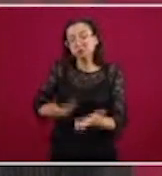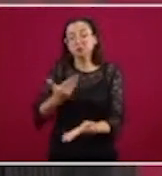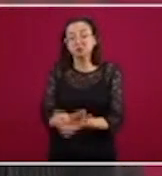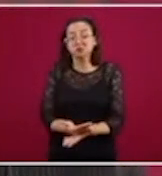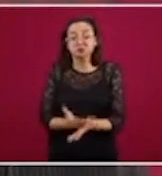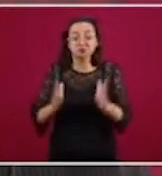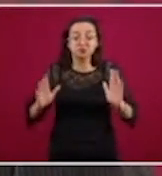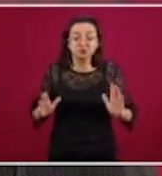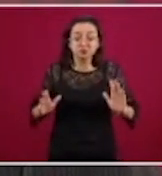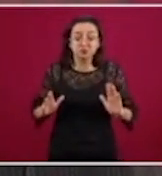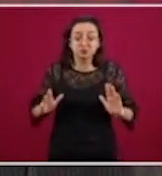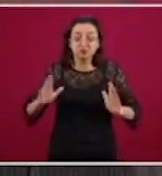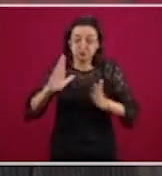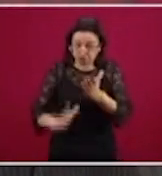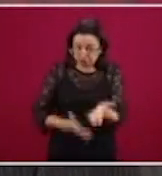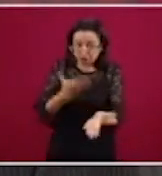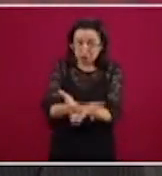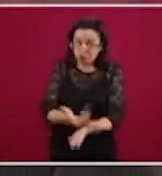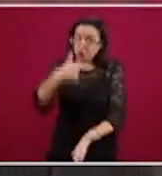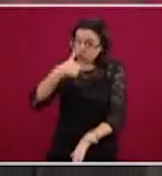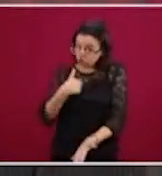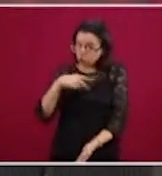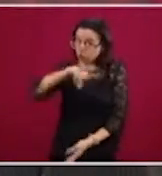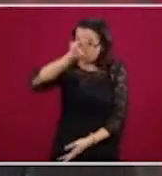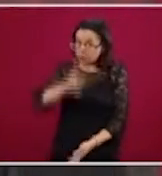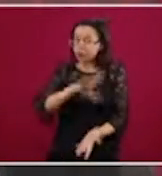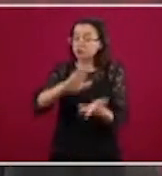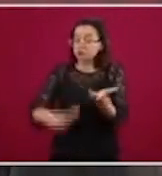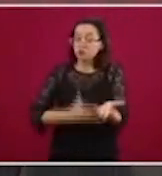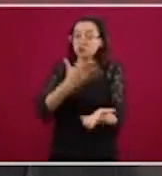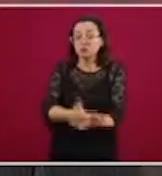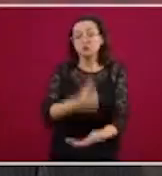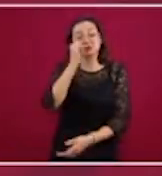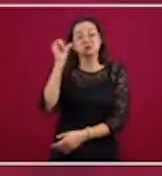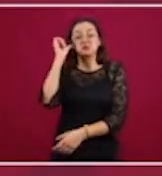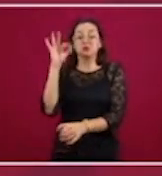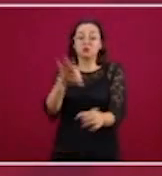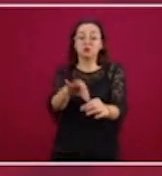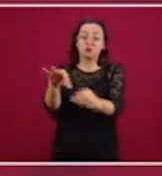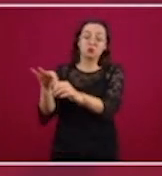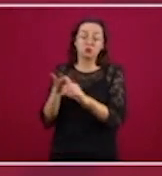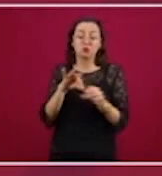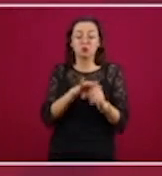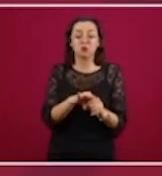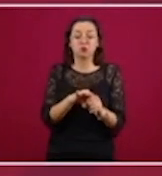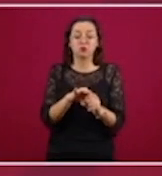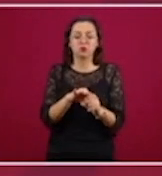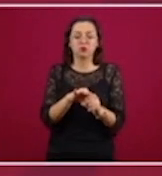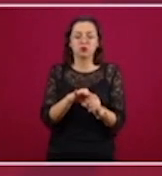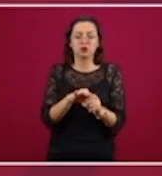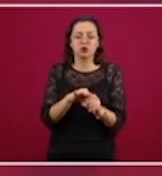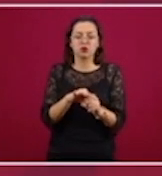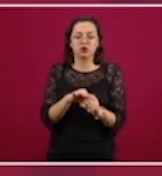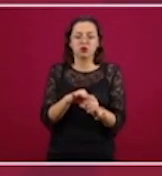conste que lo propuse, ayer votaron en la